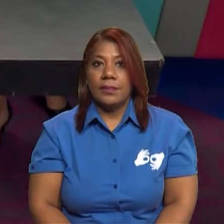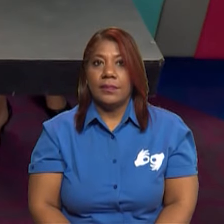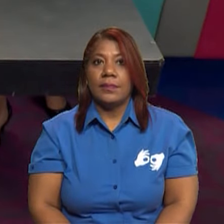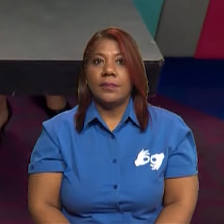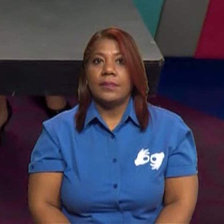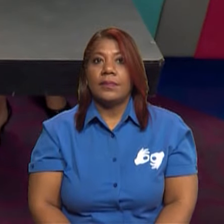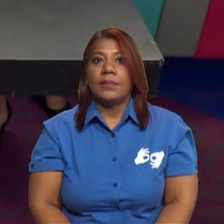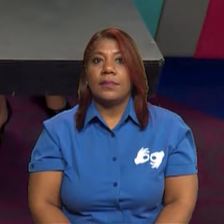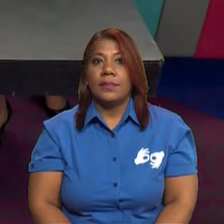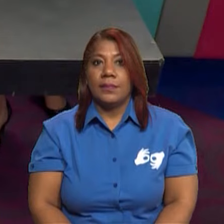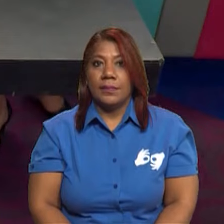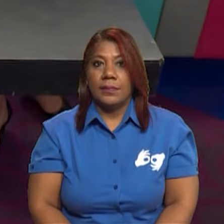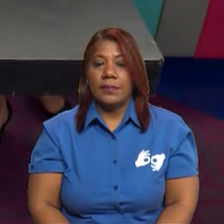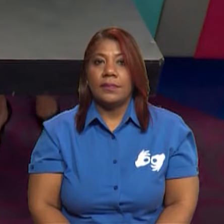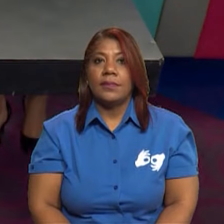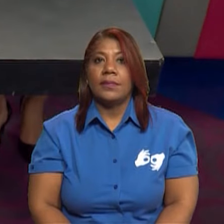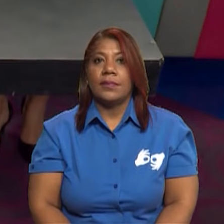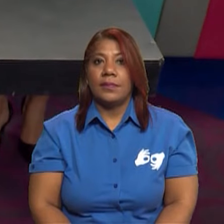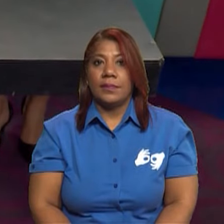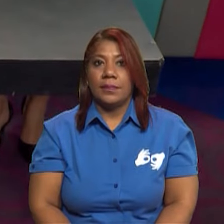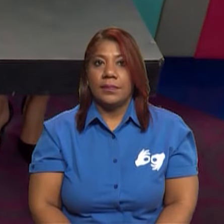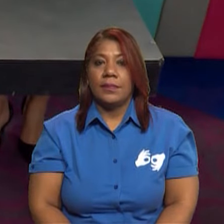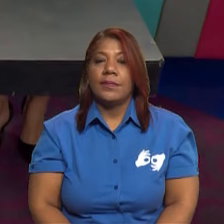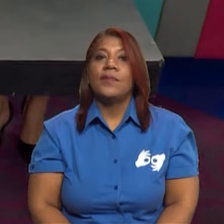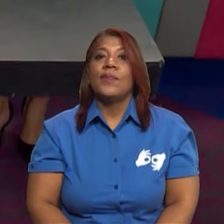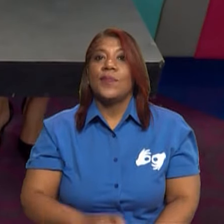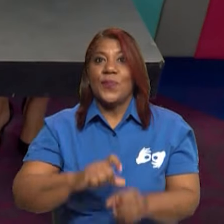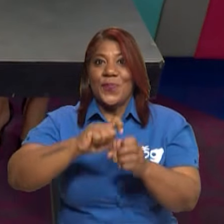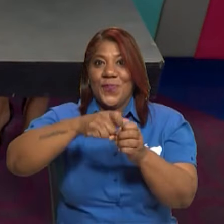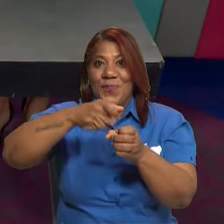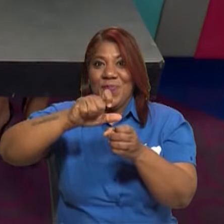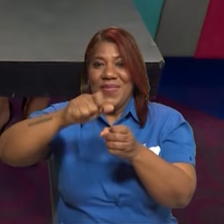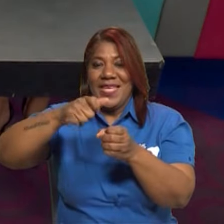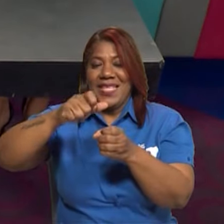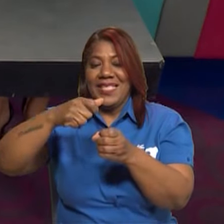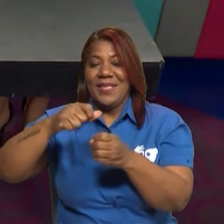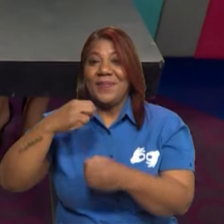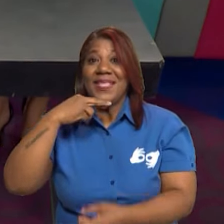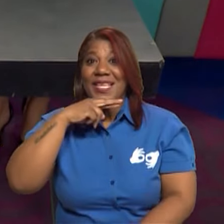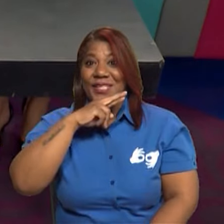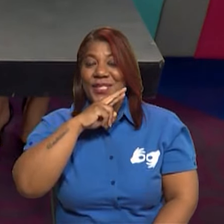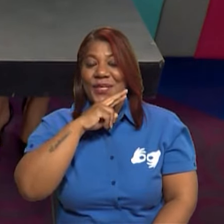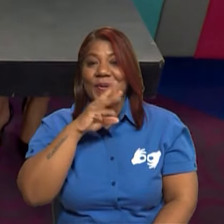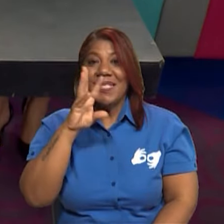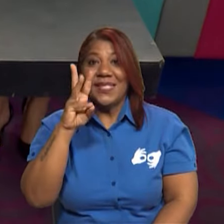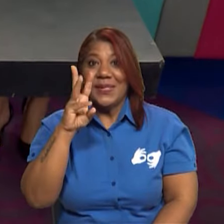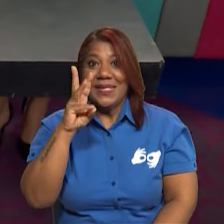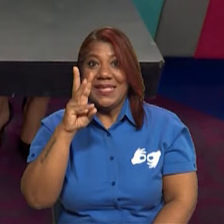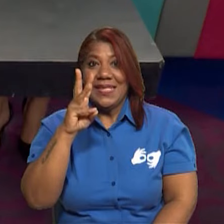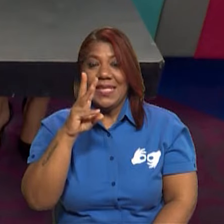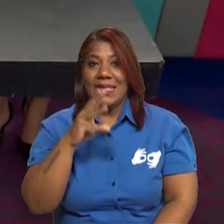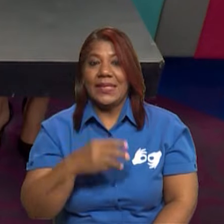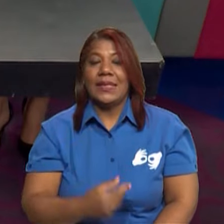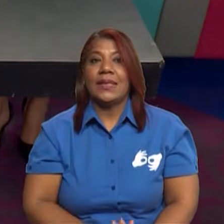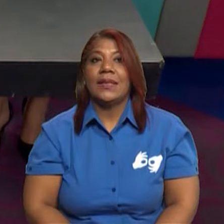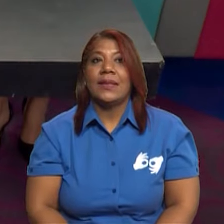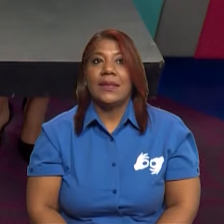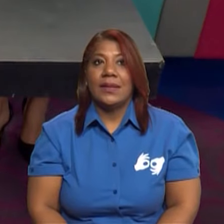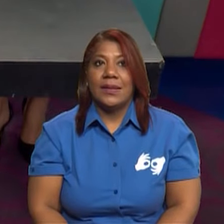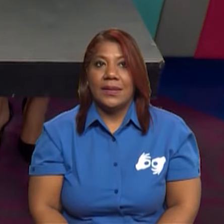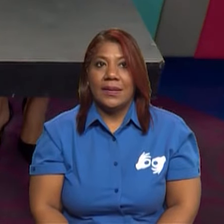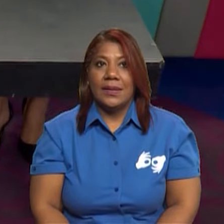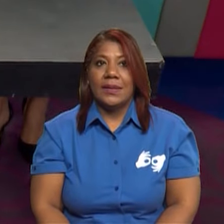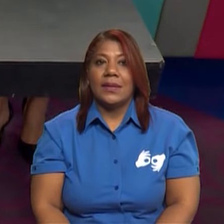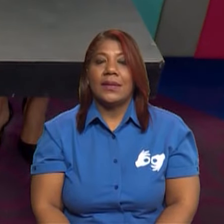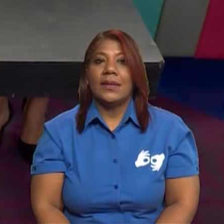el número 30, y la maestra nos está apoyando con las tapitas, muy bien. 6 tapitas. Que es la que vamos a colocar dentro de lo